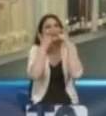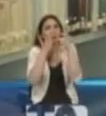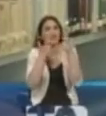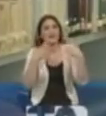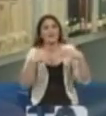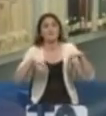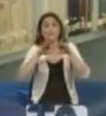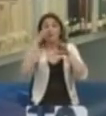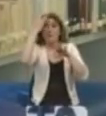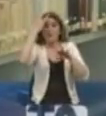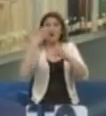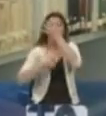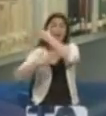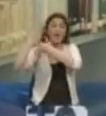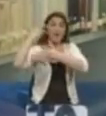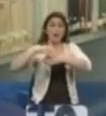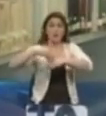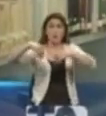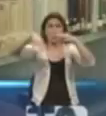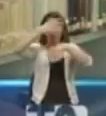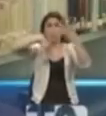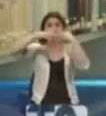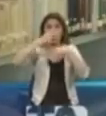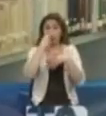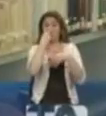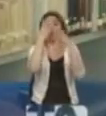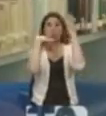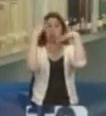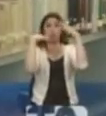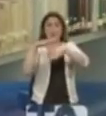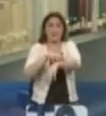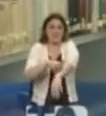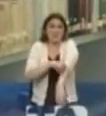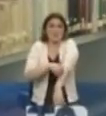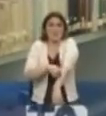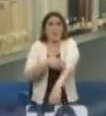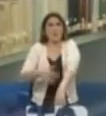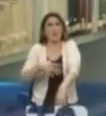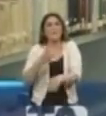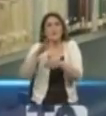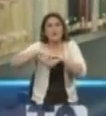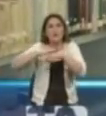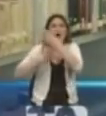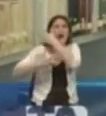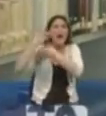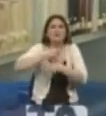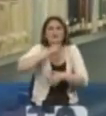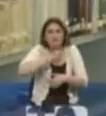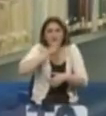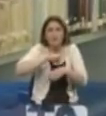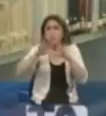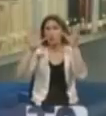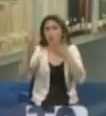la piel, que afectan a los ojos, que afectan a las vías respiratorias. Y es un tesoro que nos ayuda a ver cómo